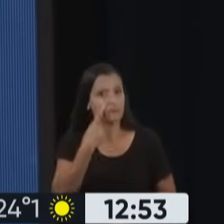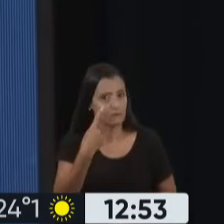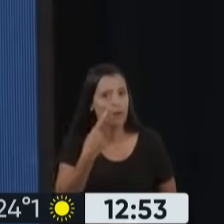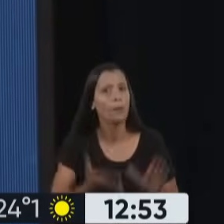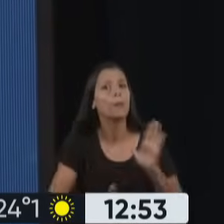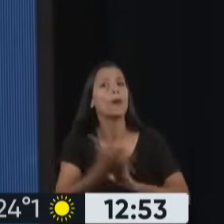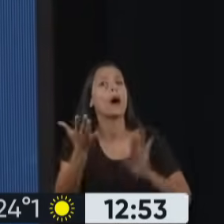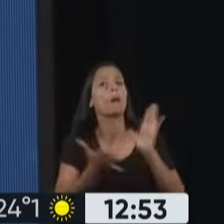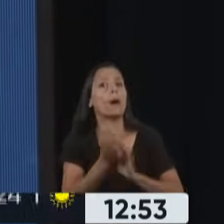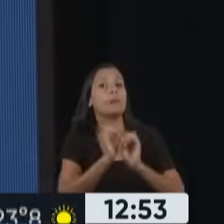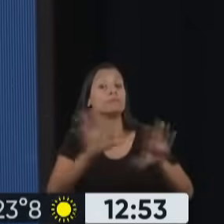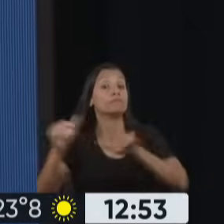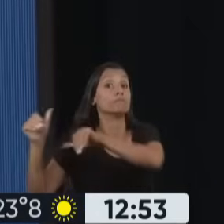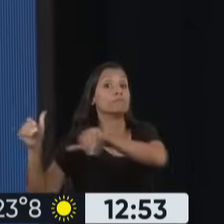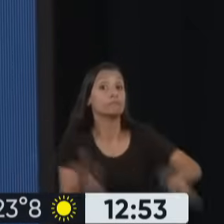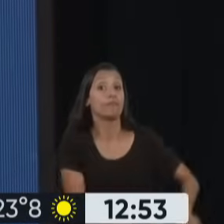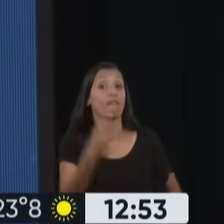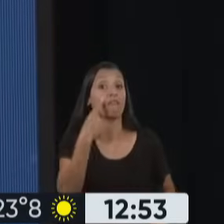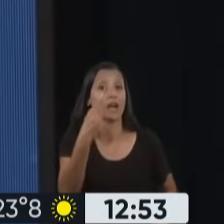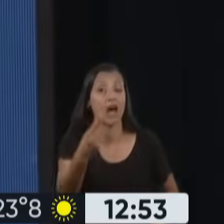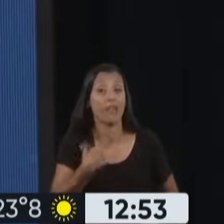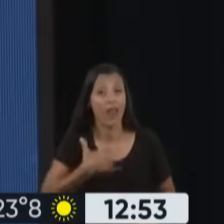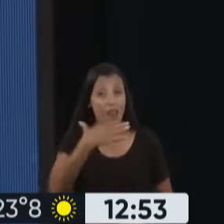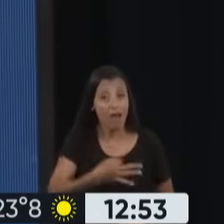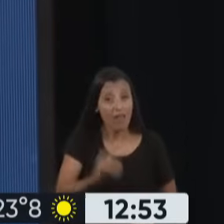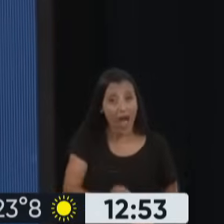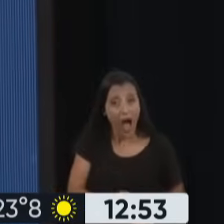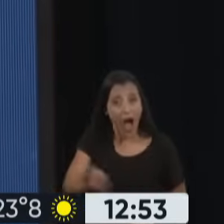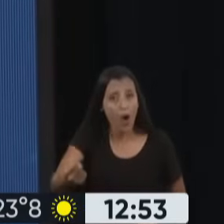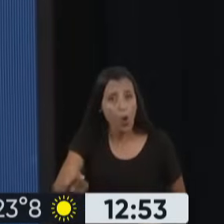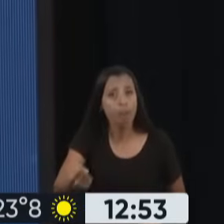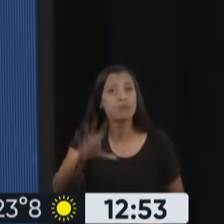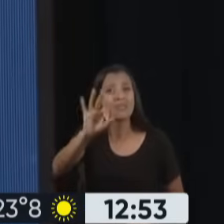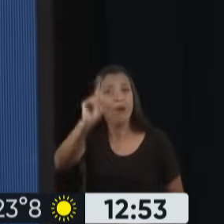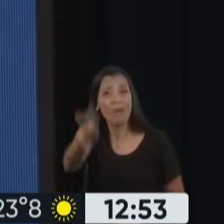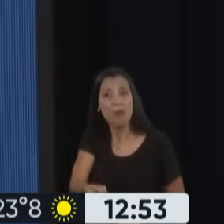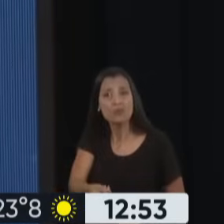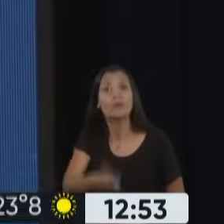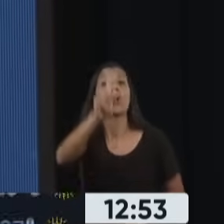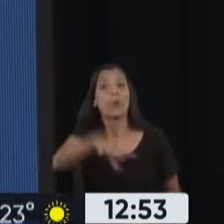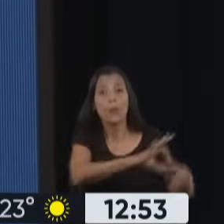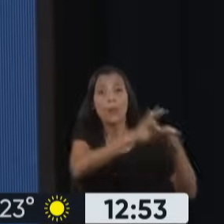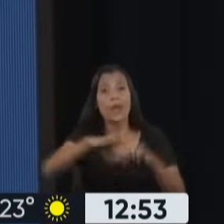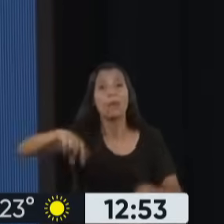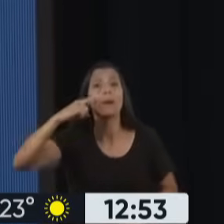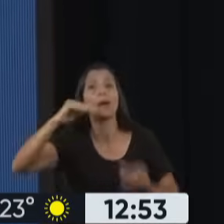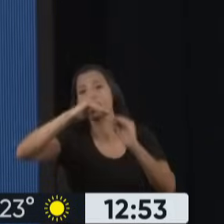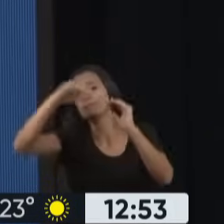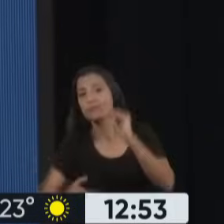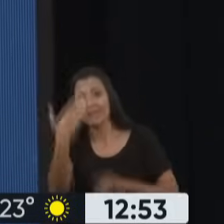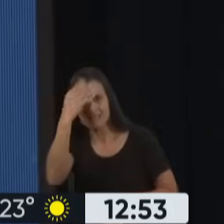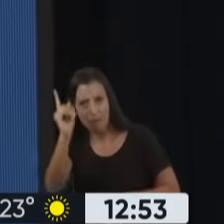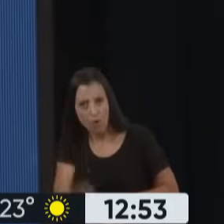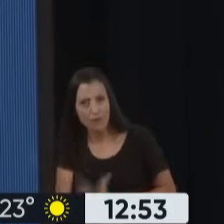depresión. La verdad que, digamos, ajustes de la mitad del tamaño generaron caídas del PBI de 15%, con